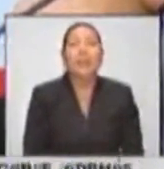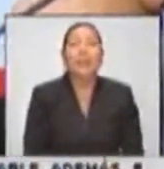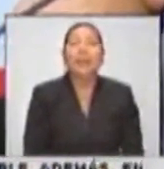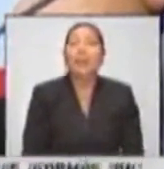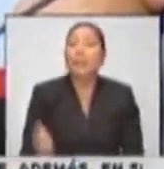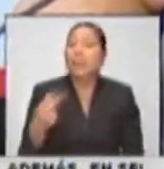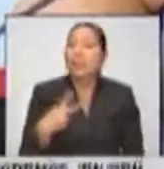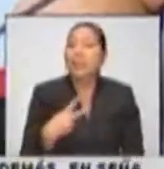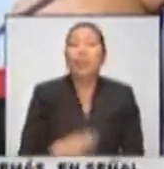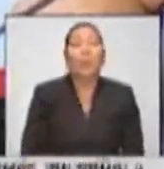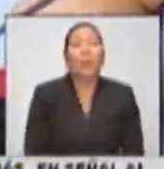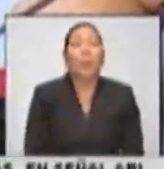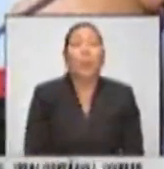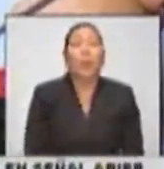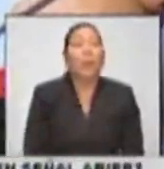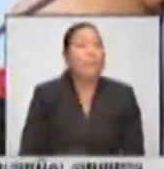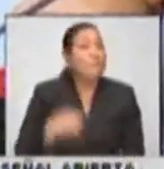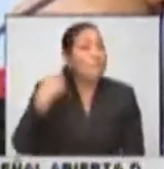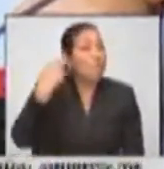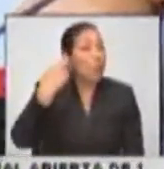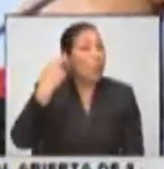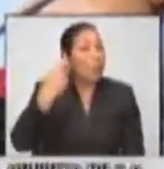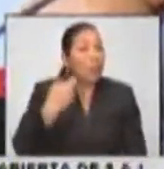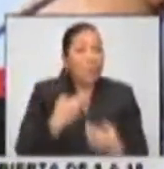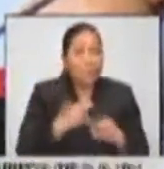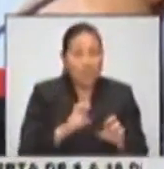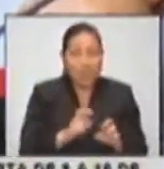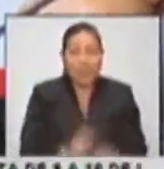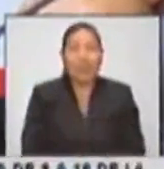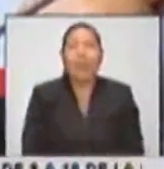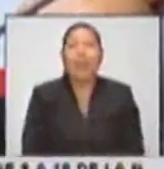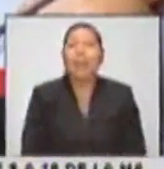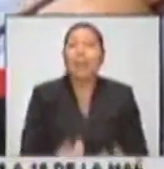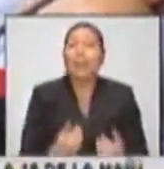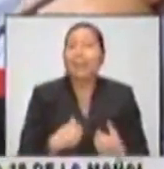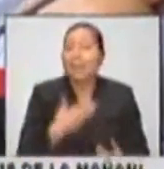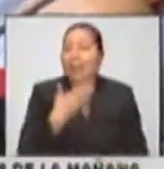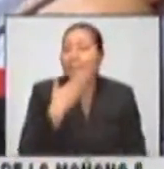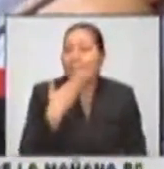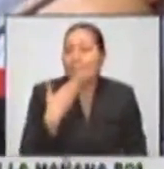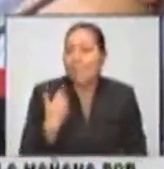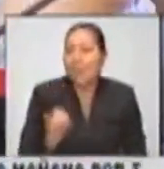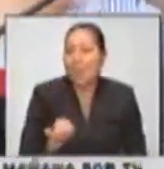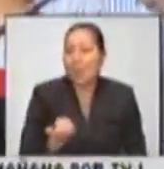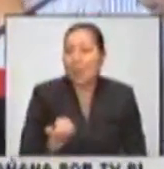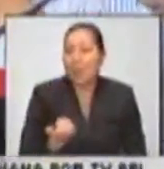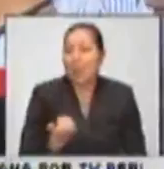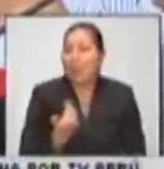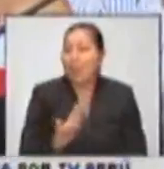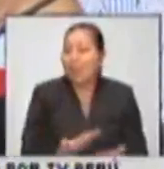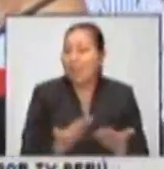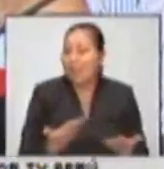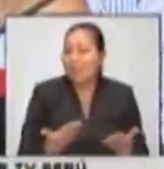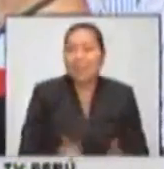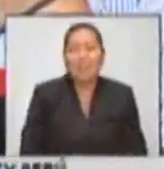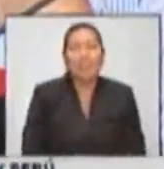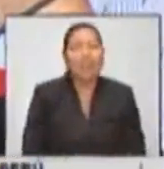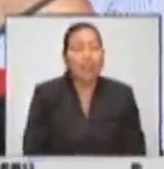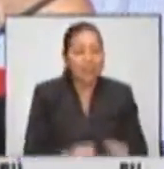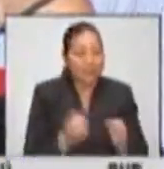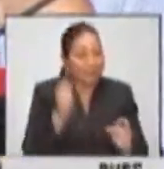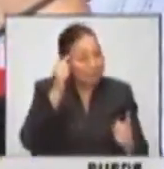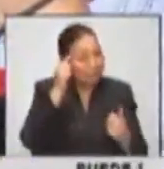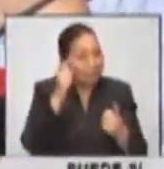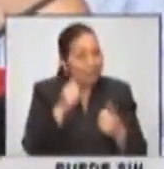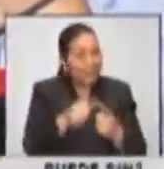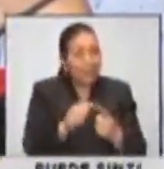Segundo aspecto, las políticas públicas, aquí nos manifestaba, tienen que ser de calidad. Ese es un hecho real,